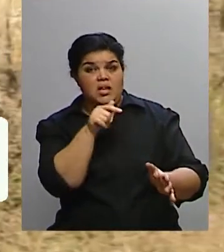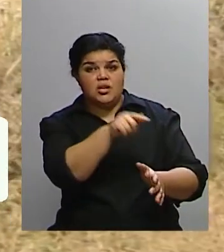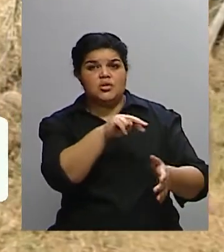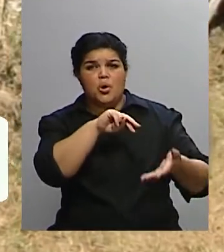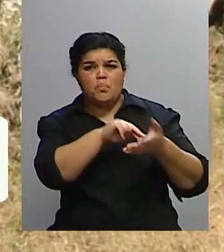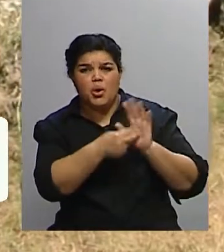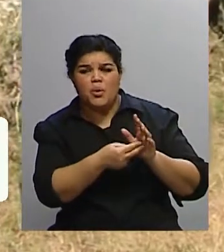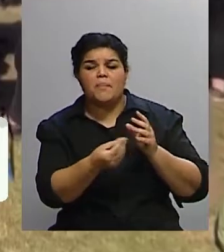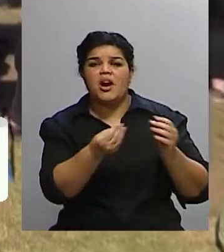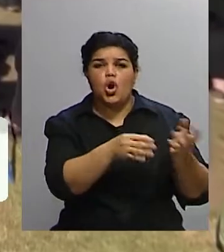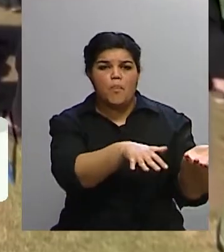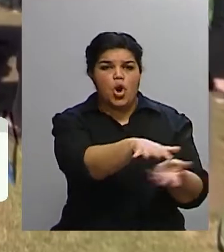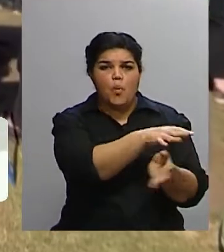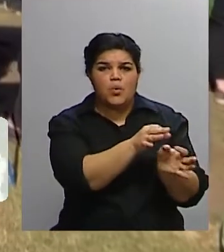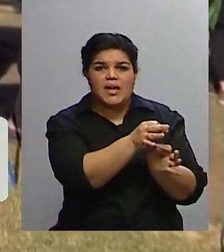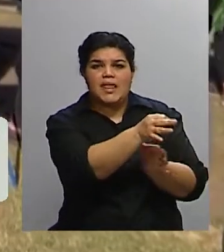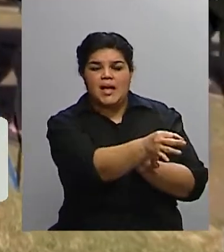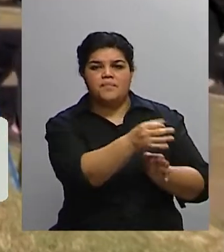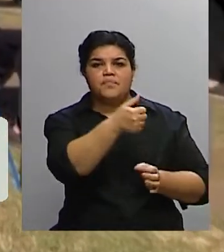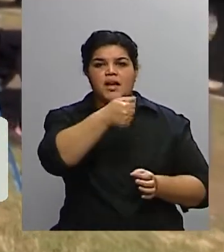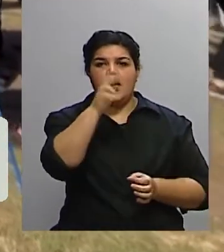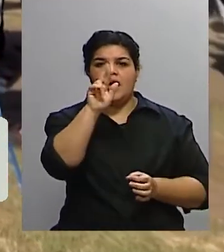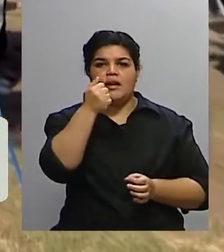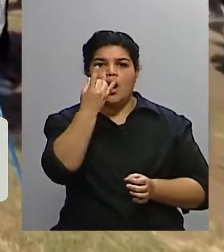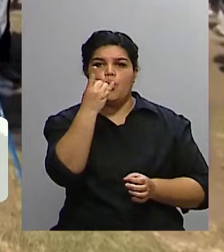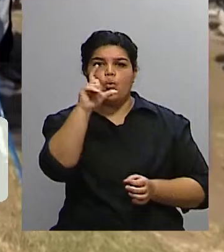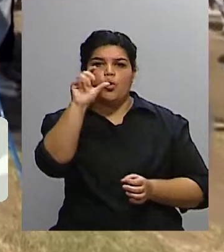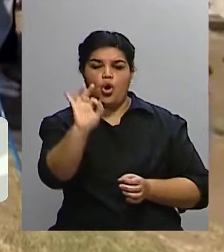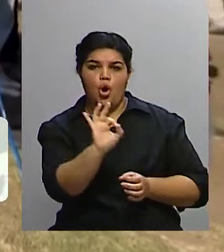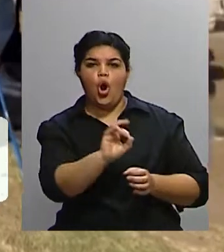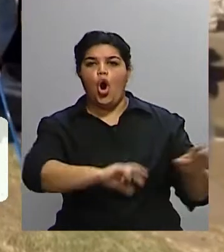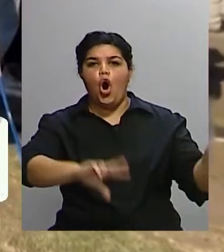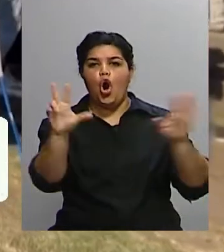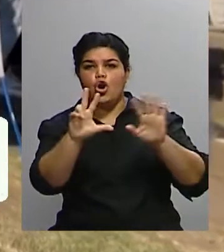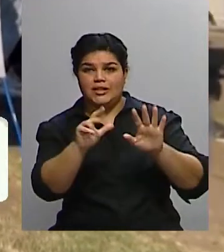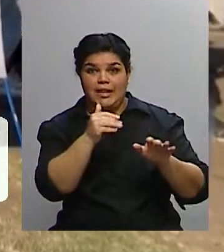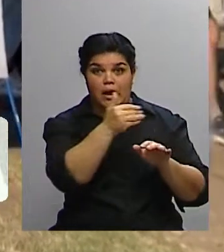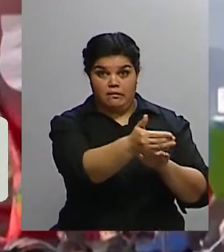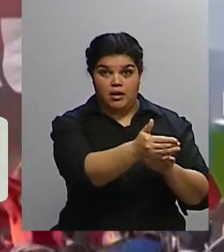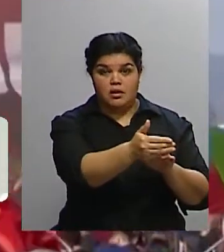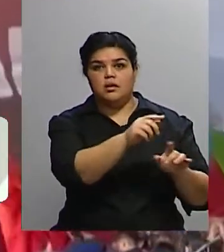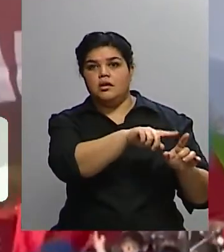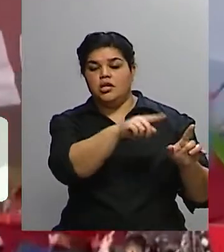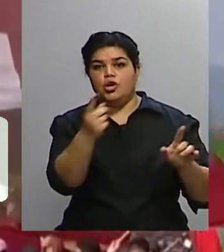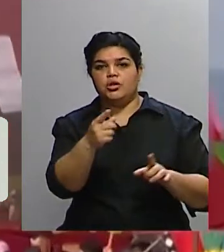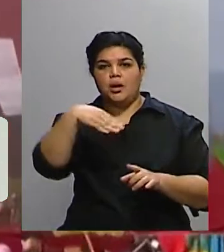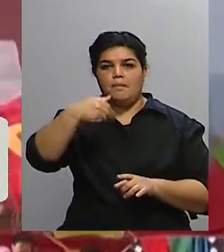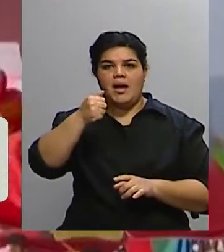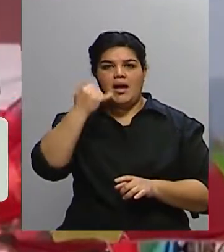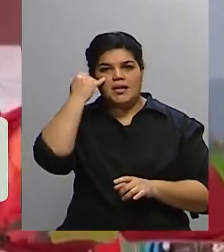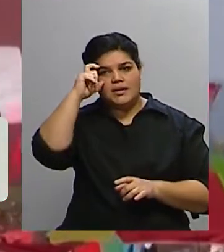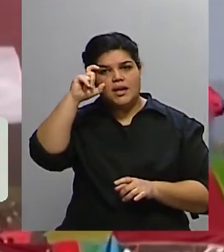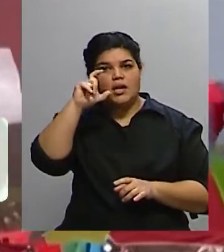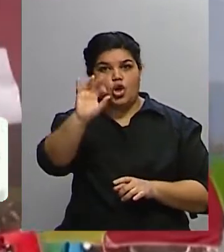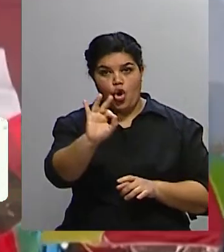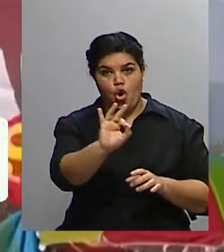ciertas comunas en la provincia de Arauco, en la octava región de Chile, y en la provincia de Malleco, en la novena región